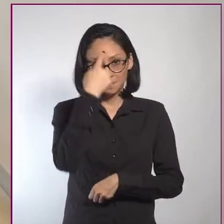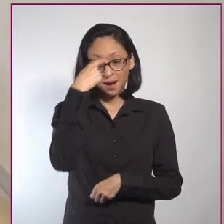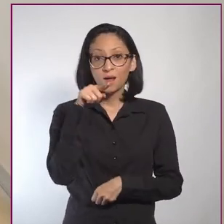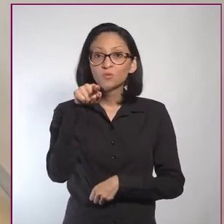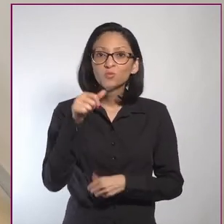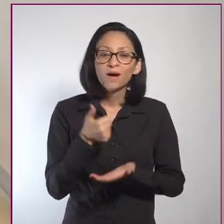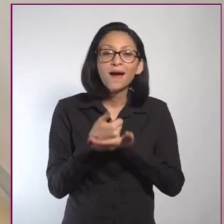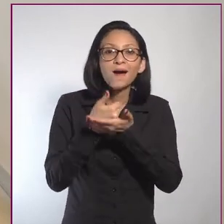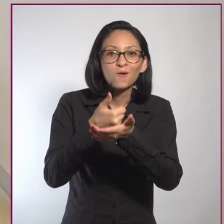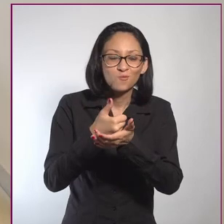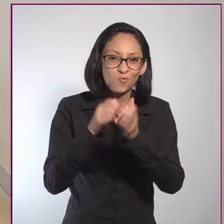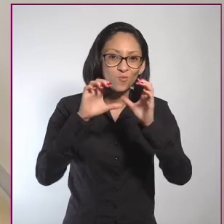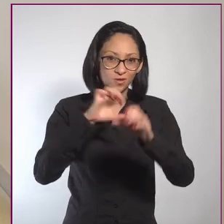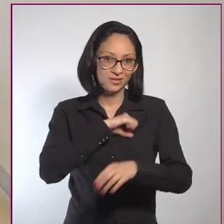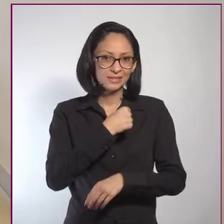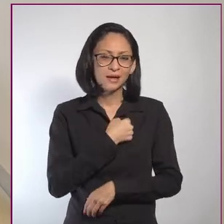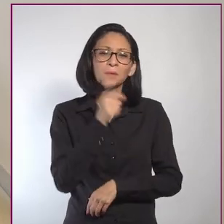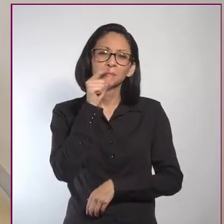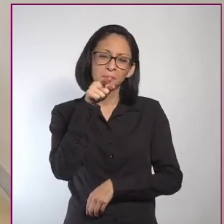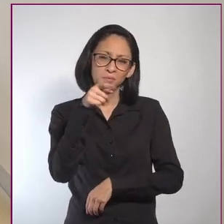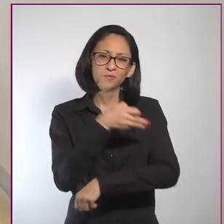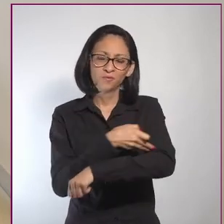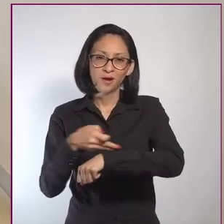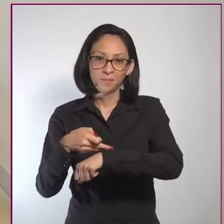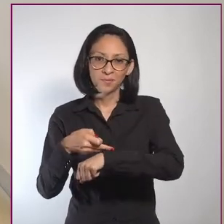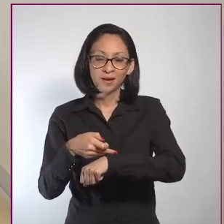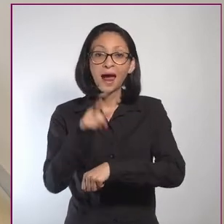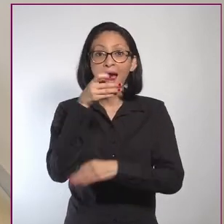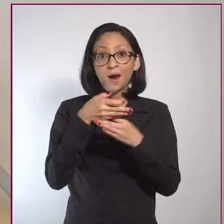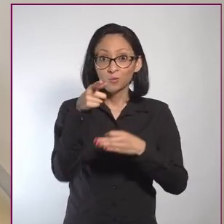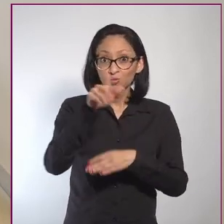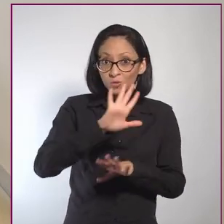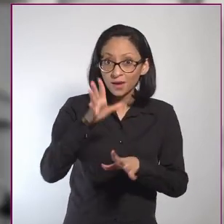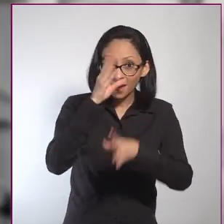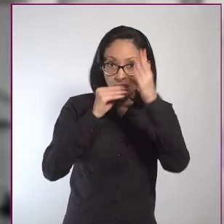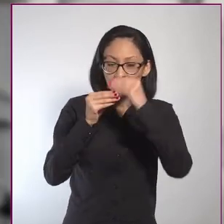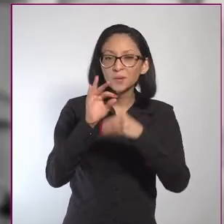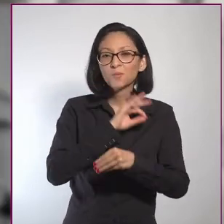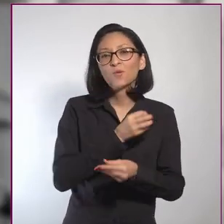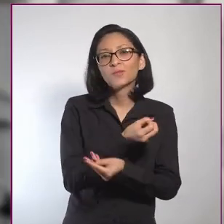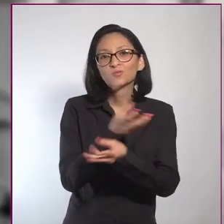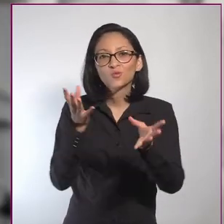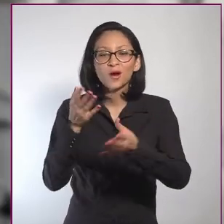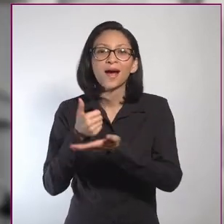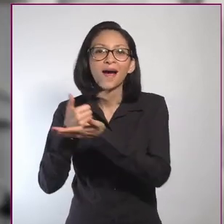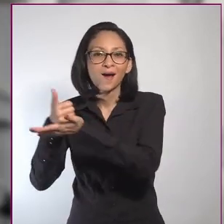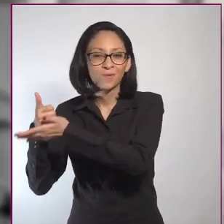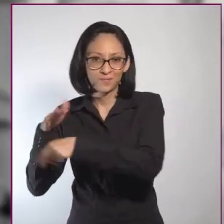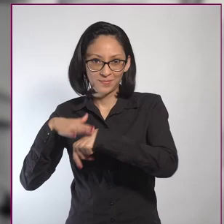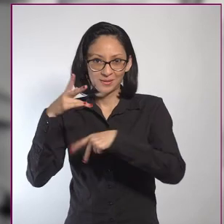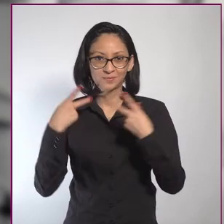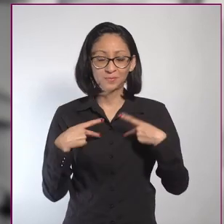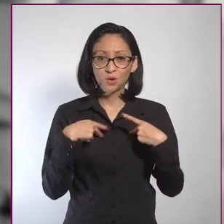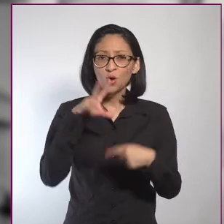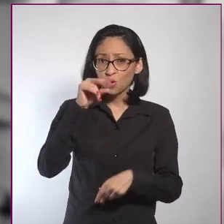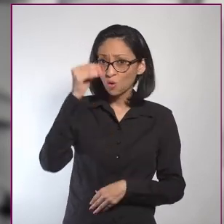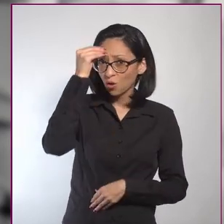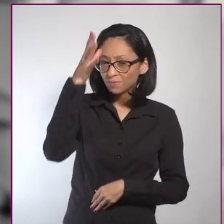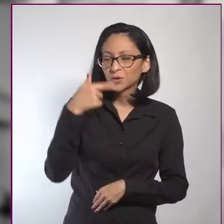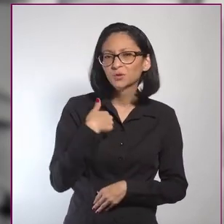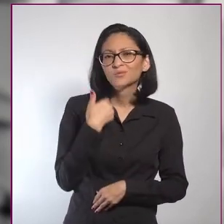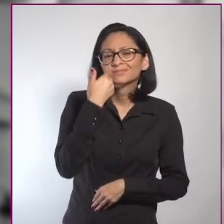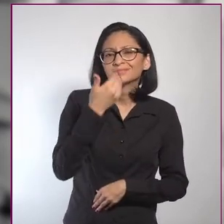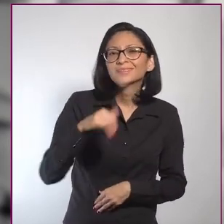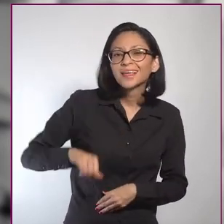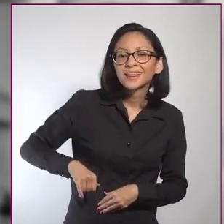seres queridos. Comparte lo aprendido, ayúdanos a que llegue a más personas. No olvides que nos interesa escucharte y conocer tu